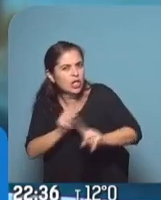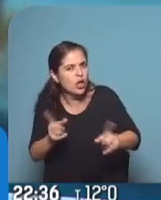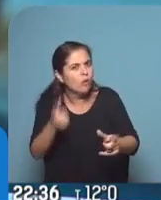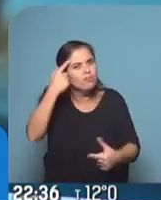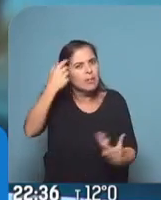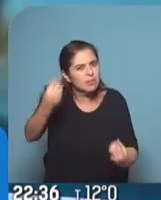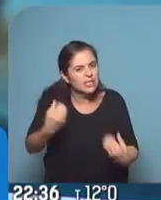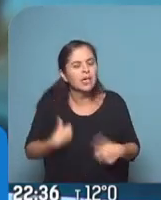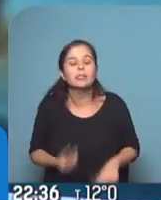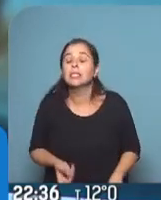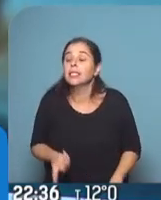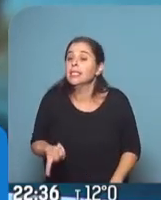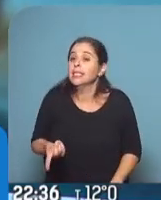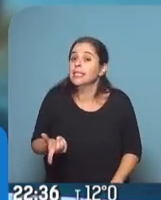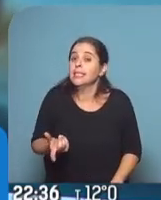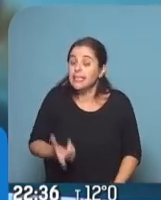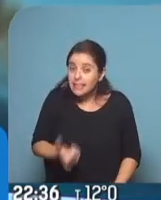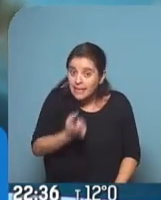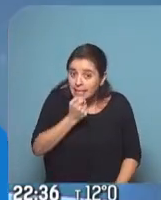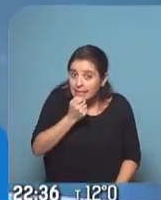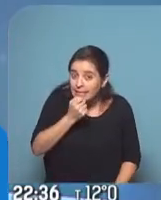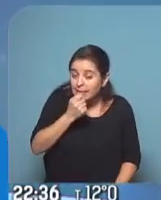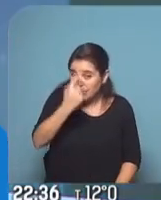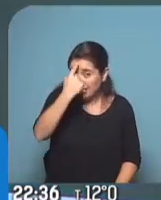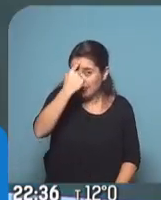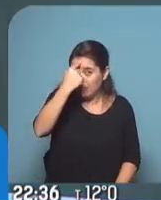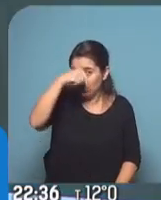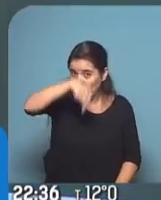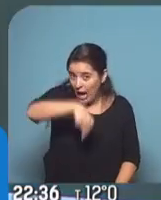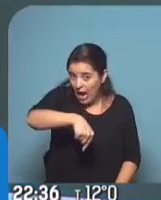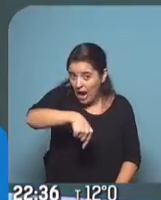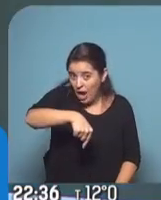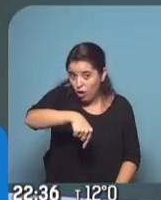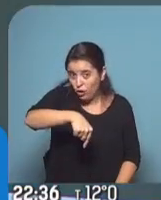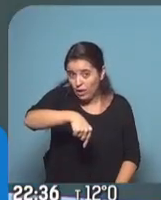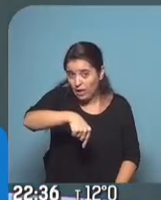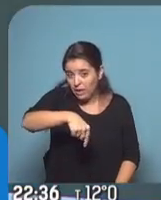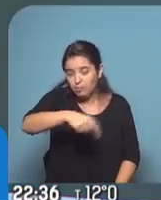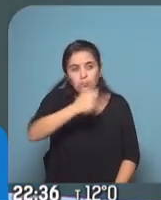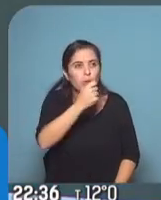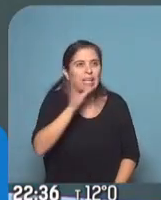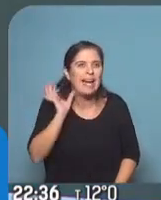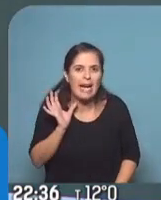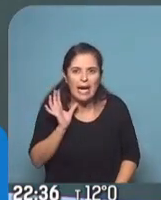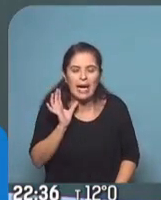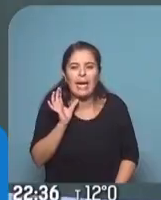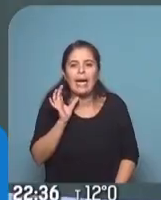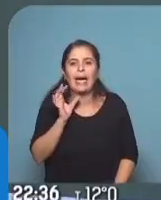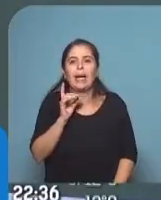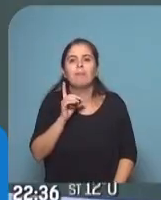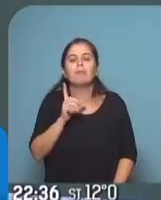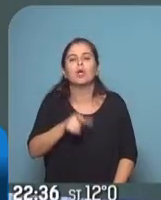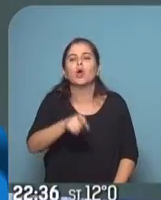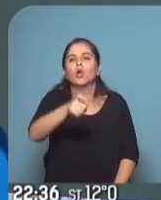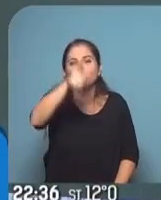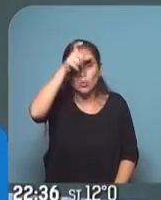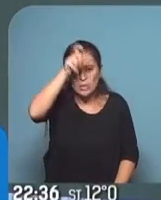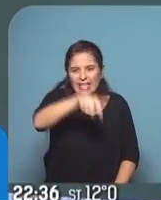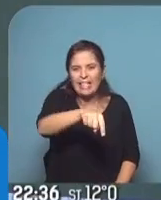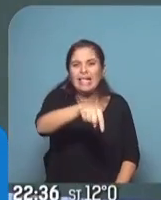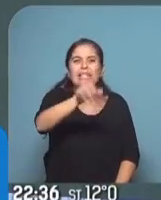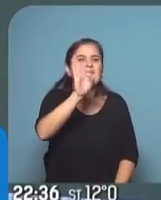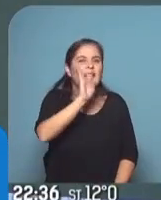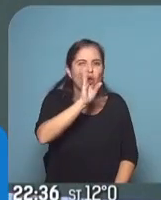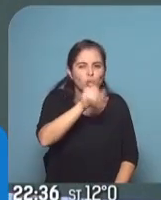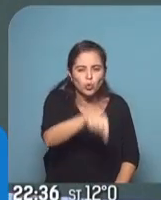si tomamos en cuenta la crisis que hay ahora mismo en por ejemplo, con Turquía, por la compra, el intento de Turquía de comprar